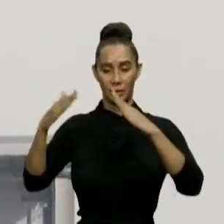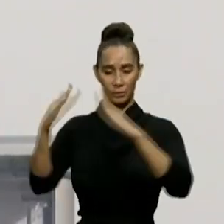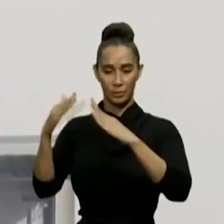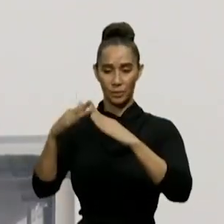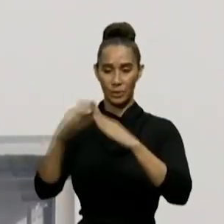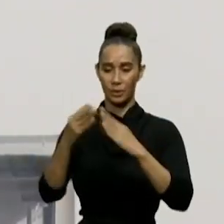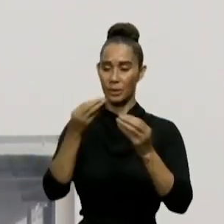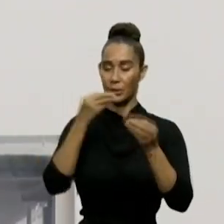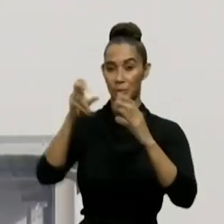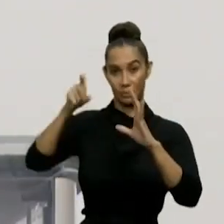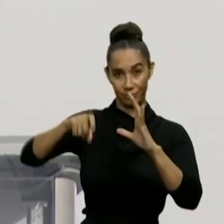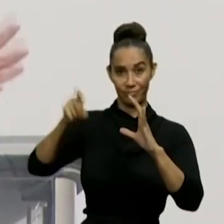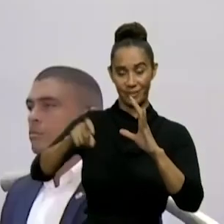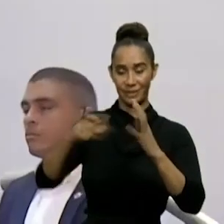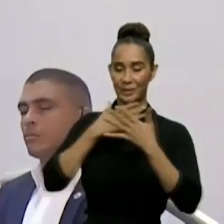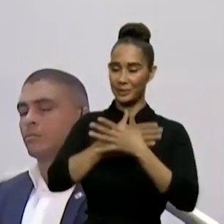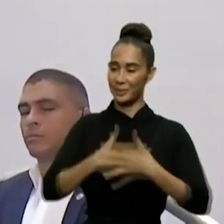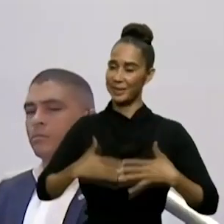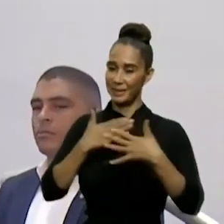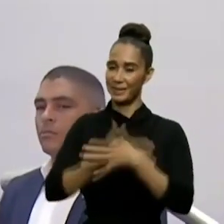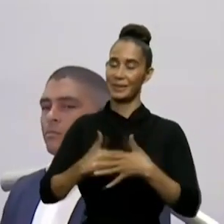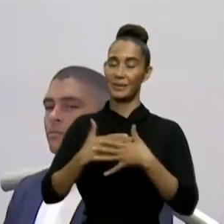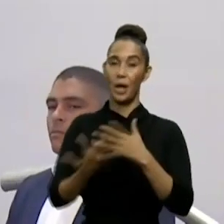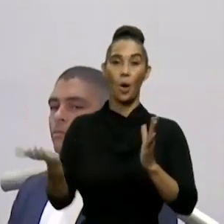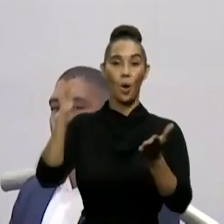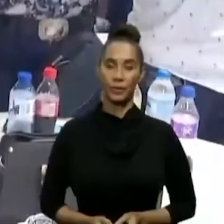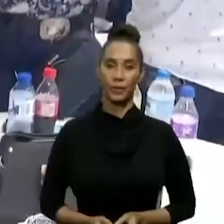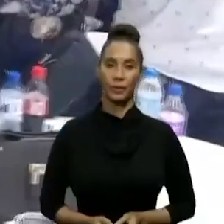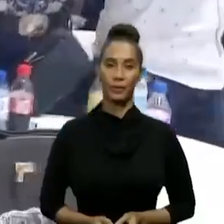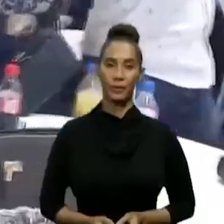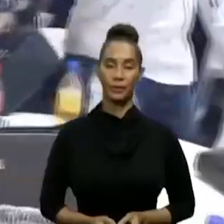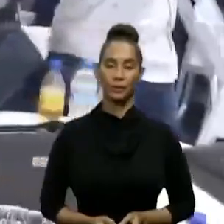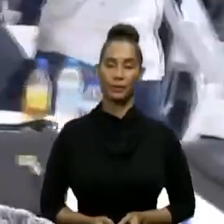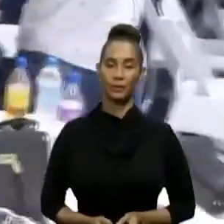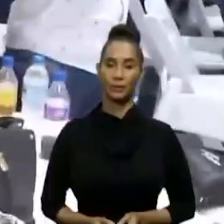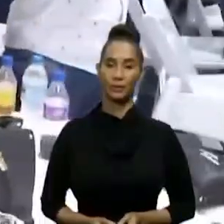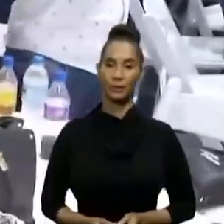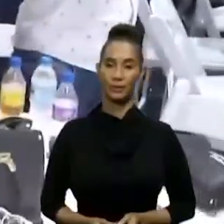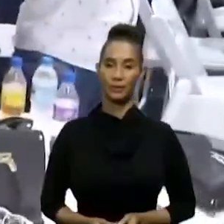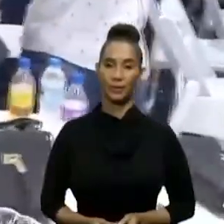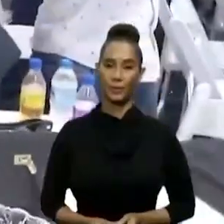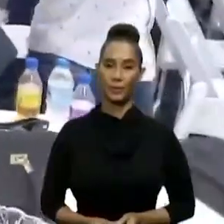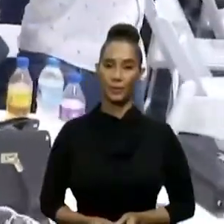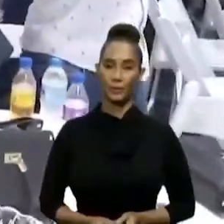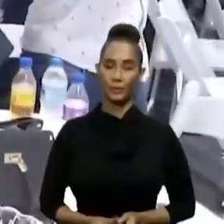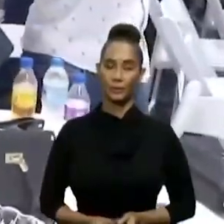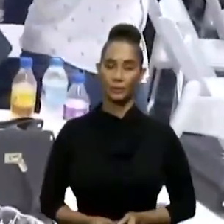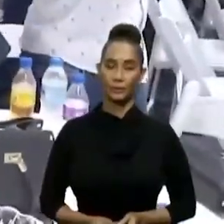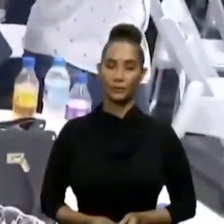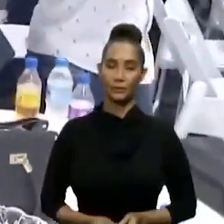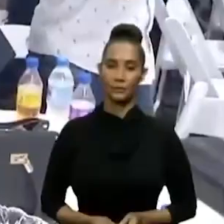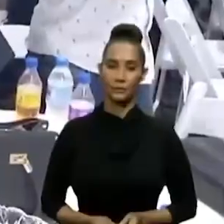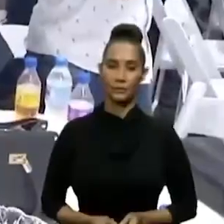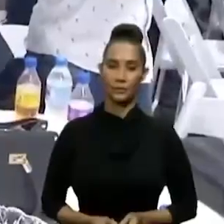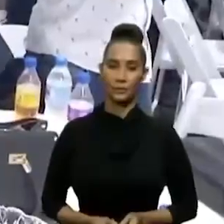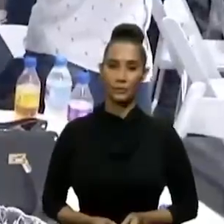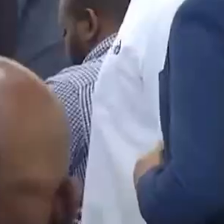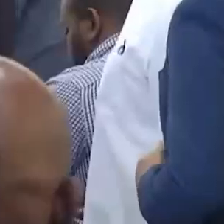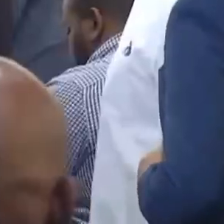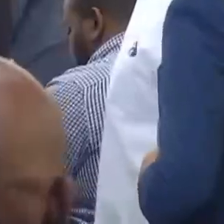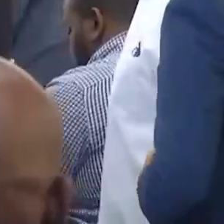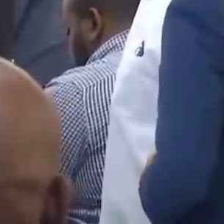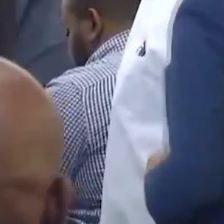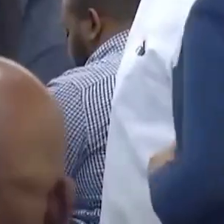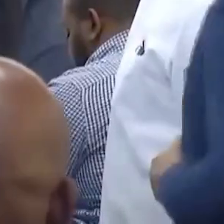lo que necesiten para disfrutar, repito, con los suyos. En el acto donde el presidente ofreció los